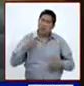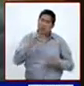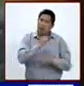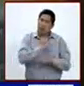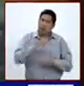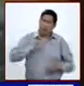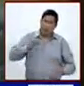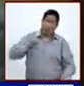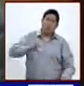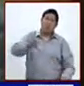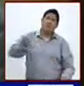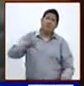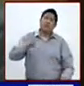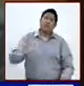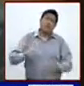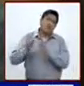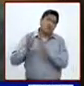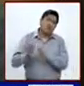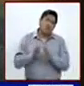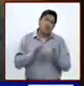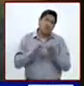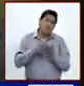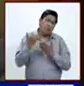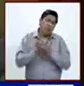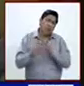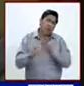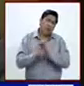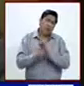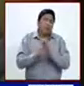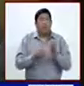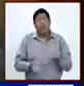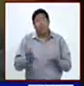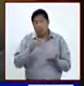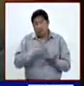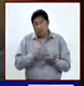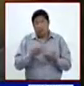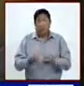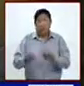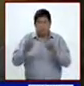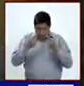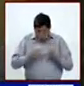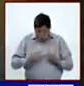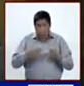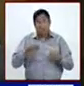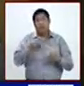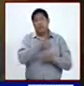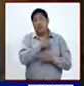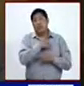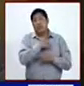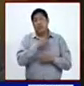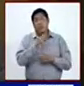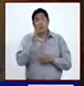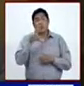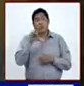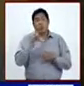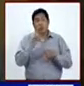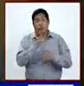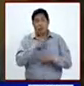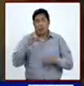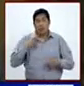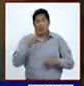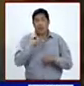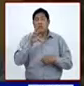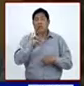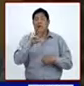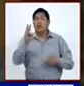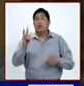ellos quienes preparen, en todo caso, un proyecto de ley para que nuevamente retorne a la Cámara y seremos los 130 diputados y